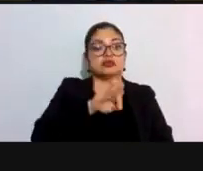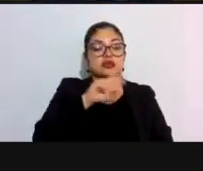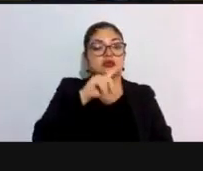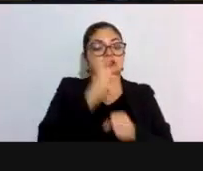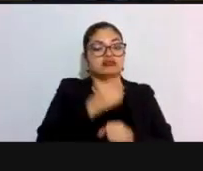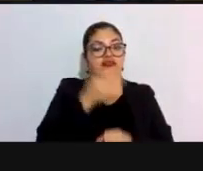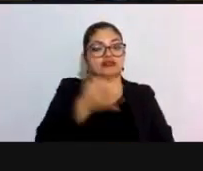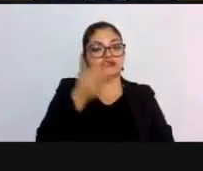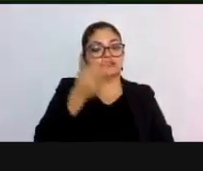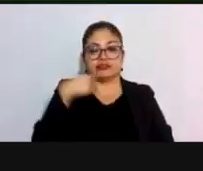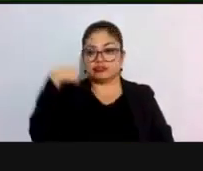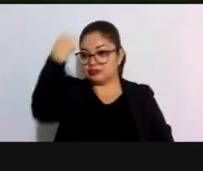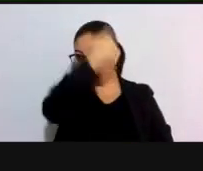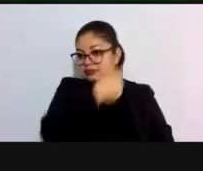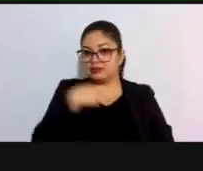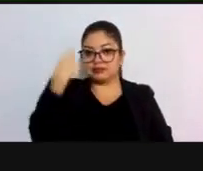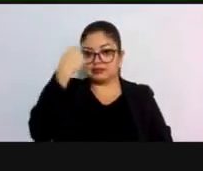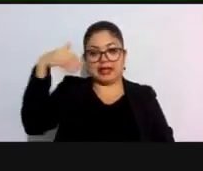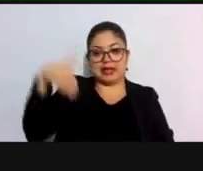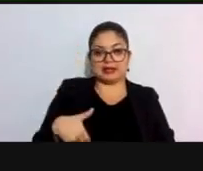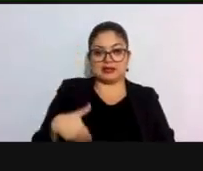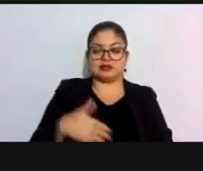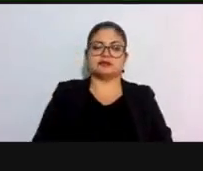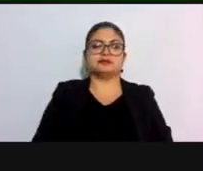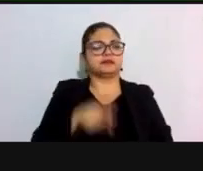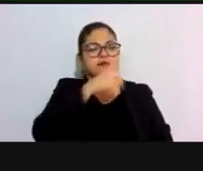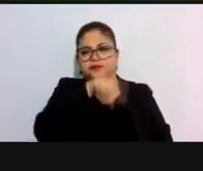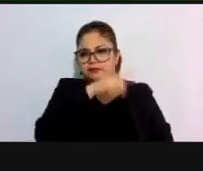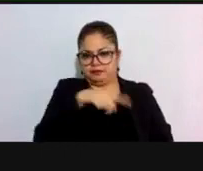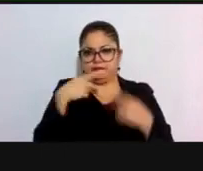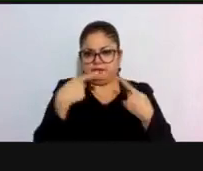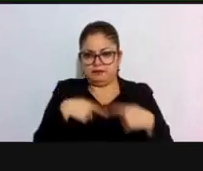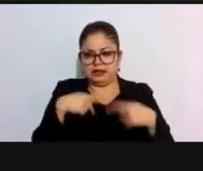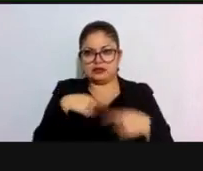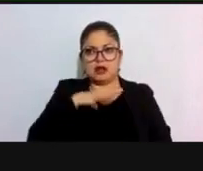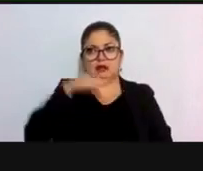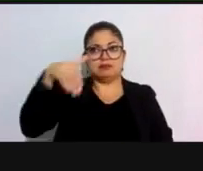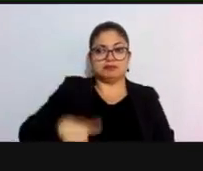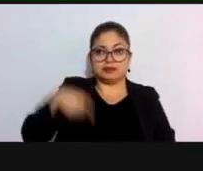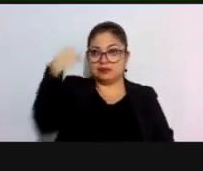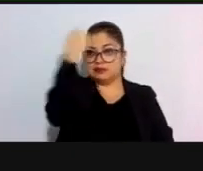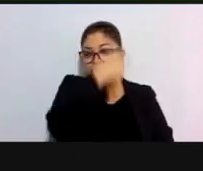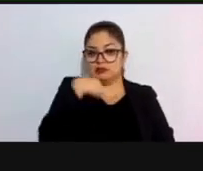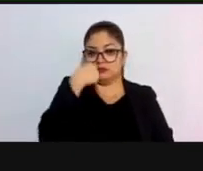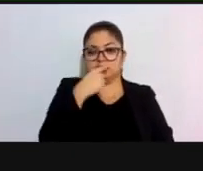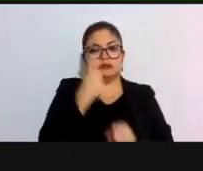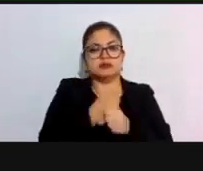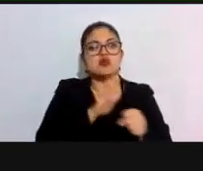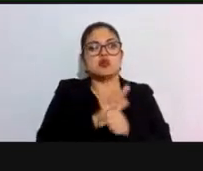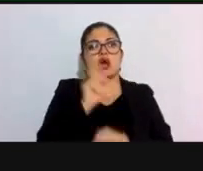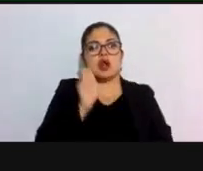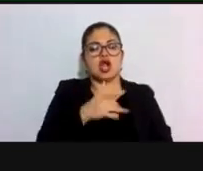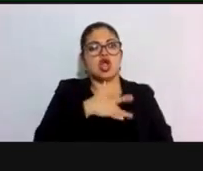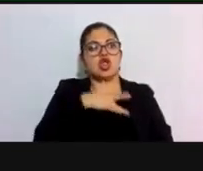Estos pacientes presentan clásicamente o en forma habitual dolor, aumento de volumen en la área